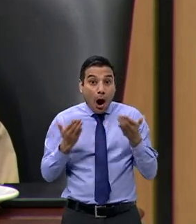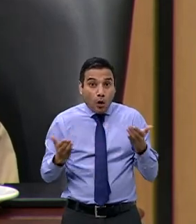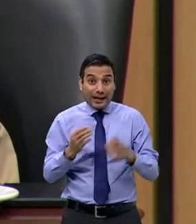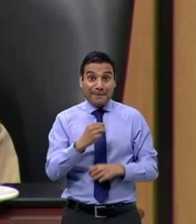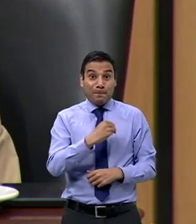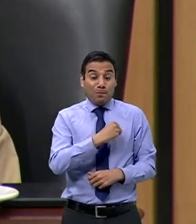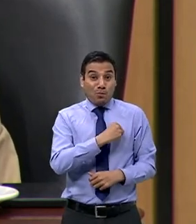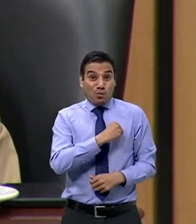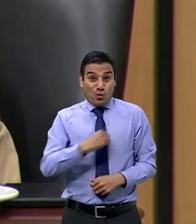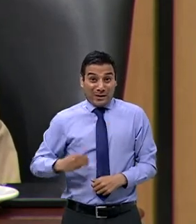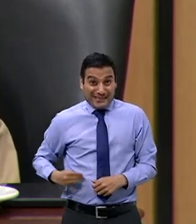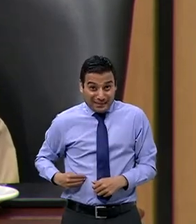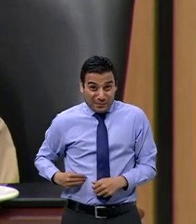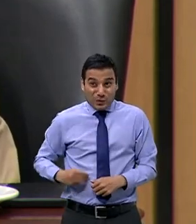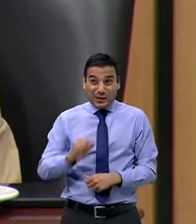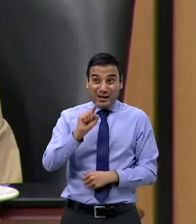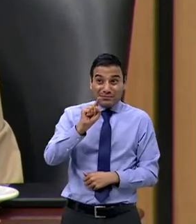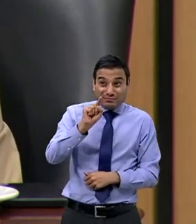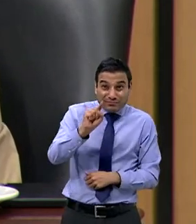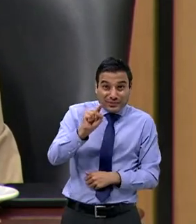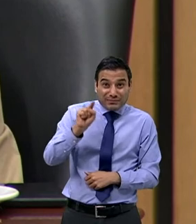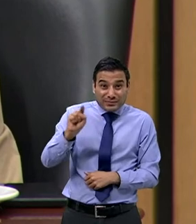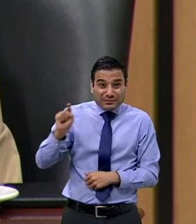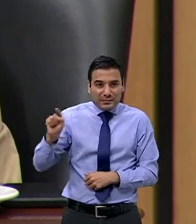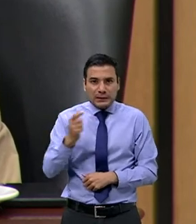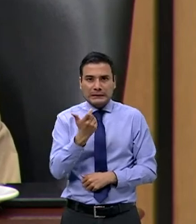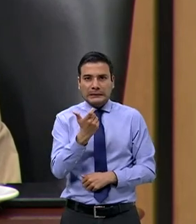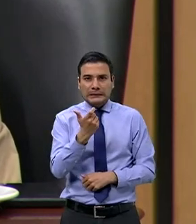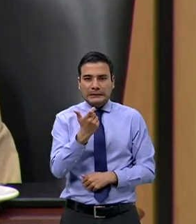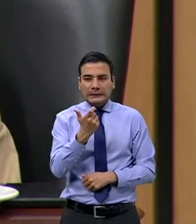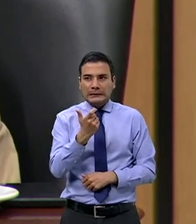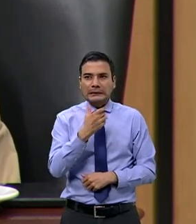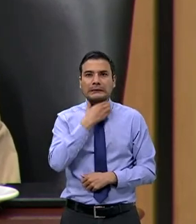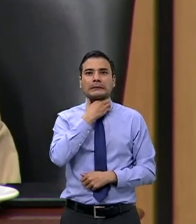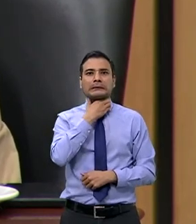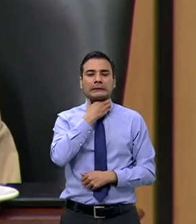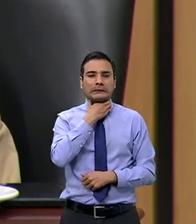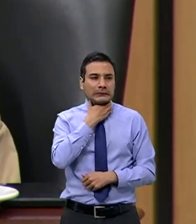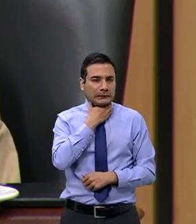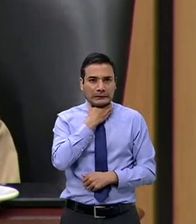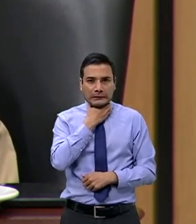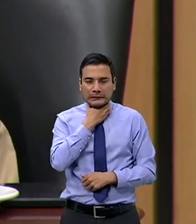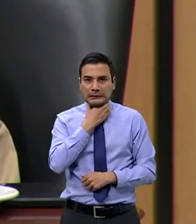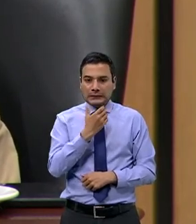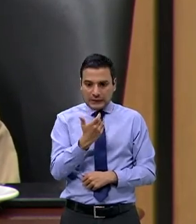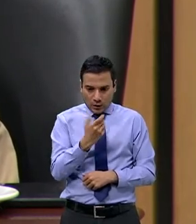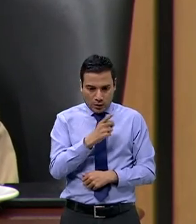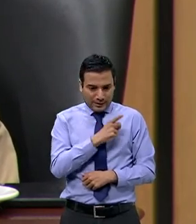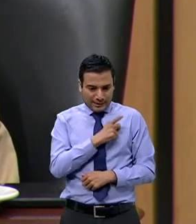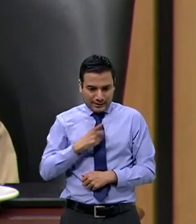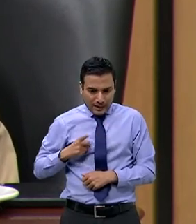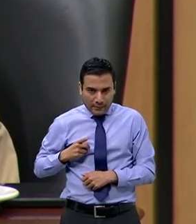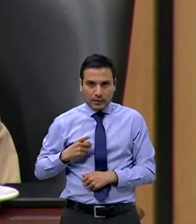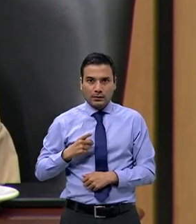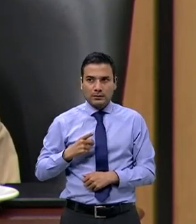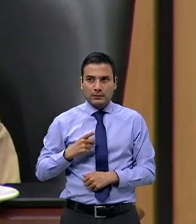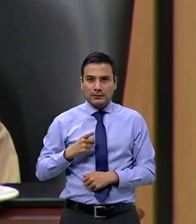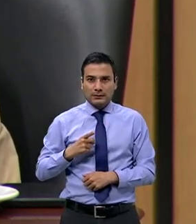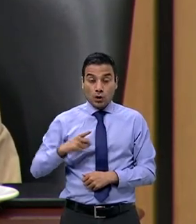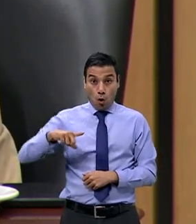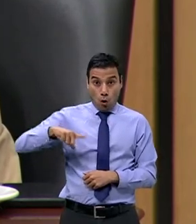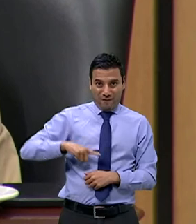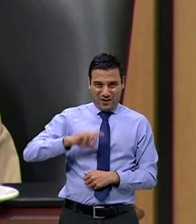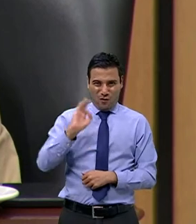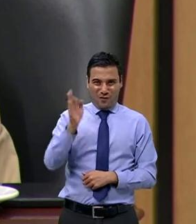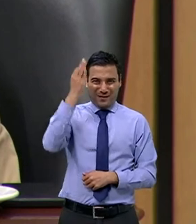ahogados no solo por sus deudas sino por el escaso presupuesto que llega de la